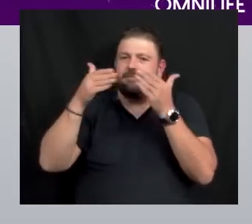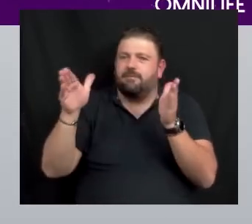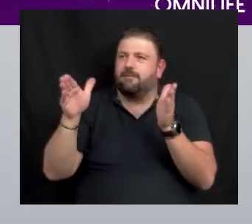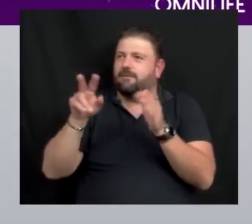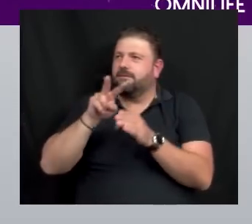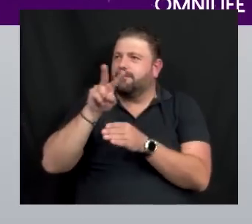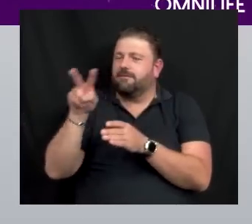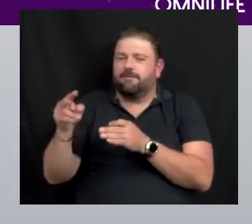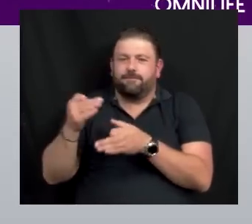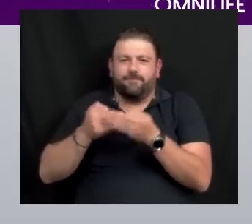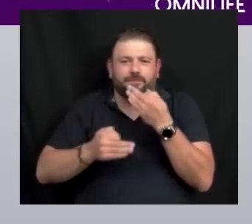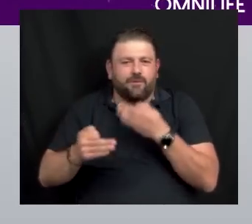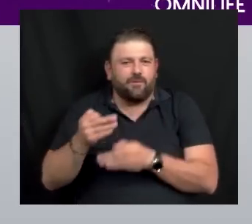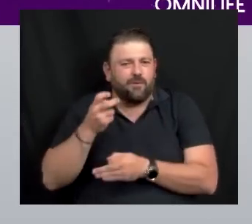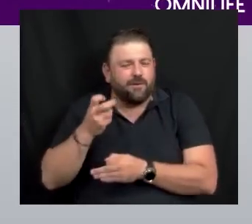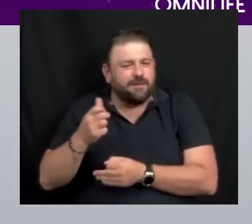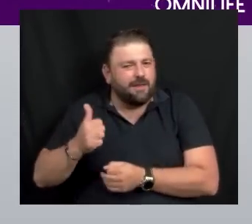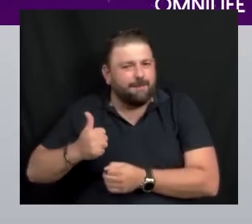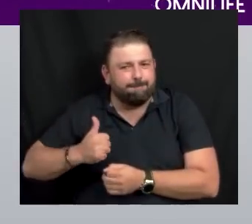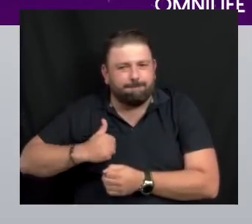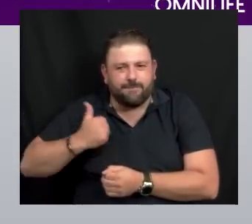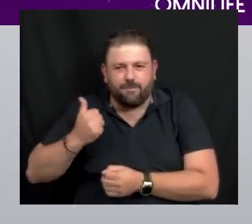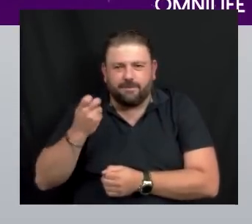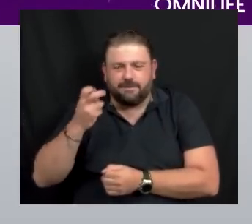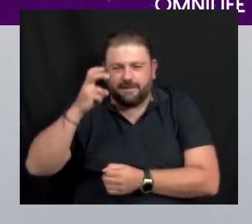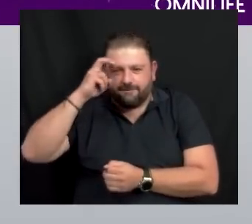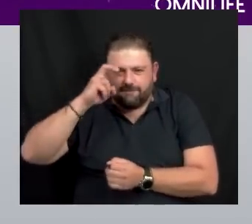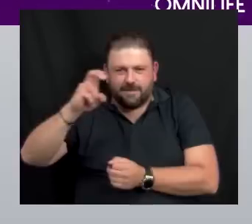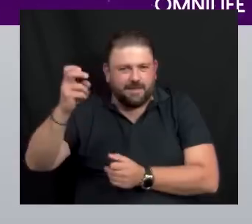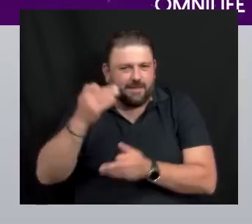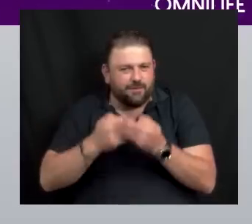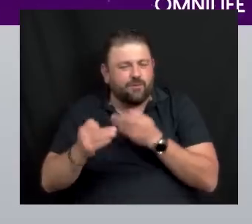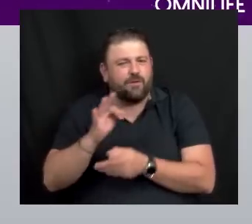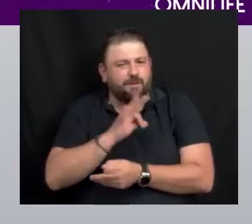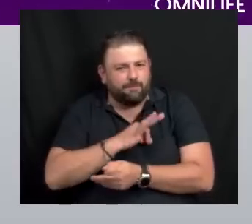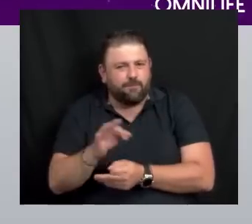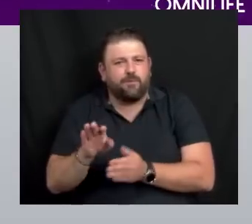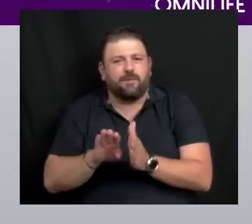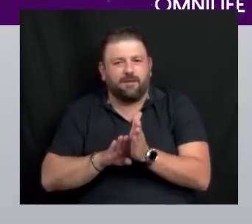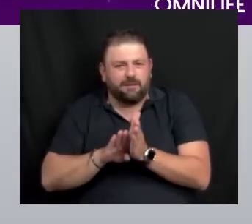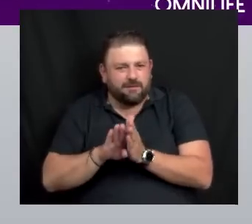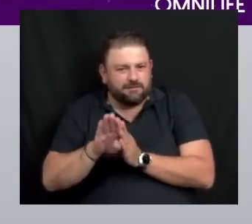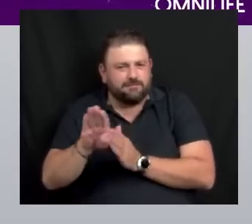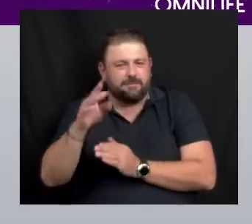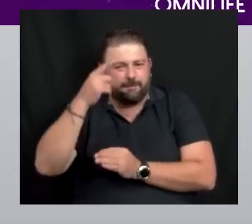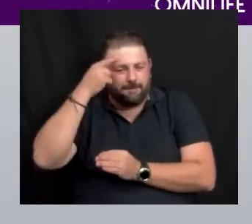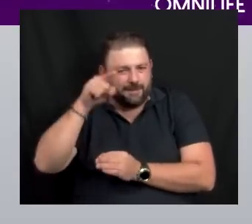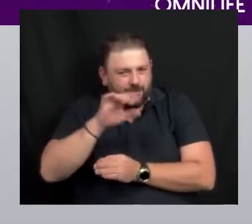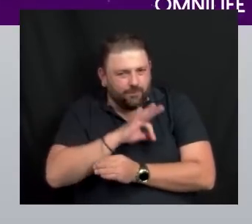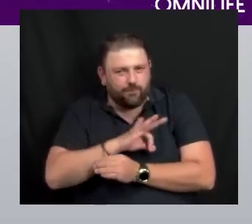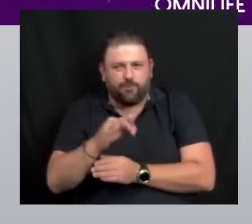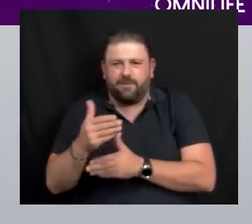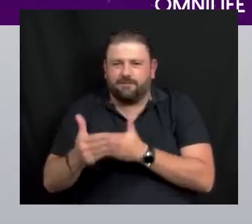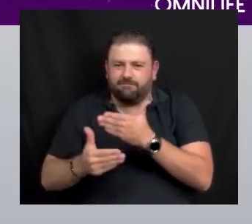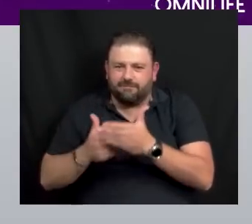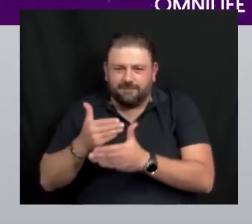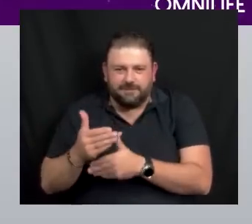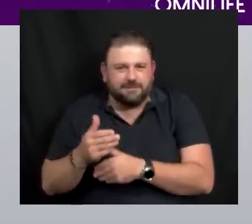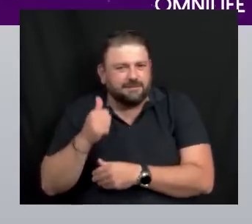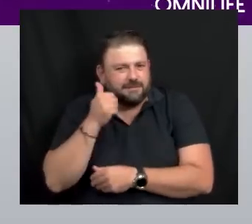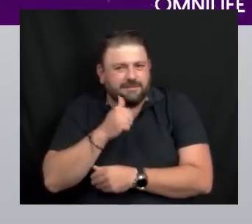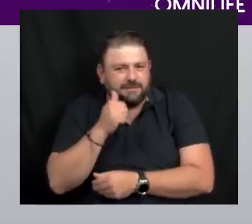tomar los viajes internacionales también como ese impulso de crecimiento, porque para poder crear